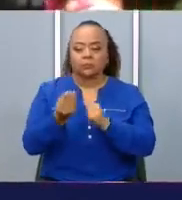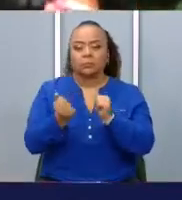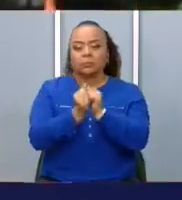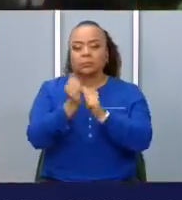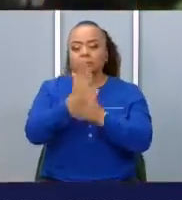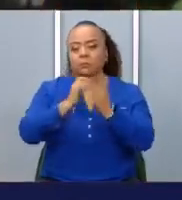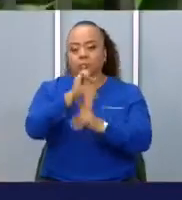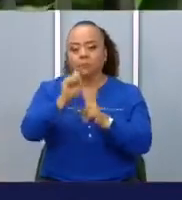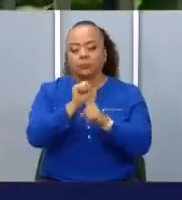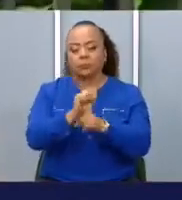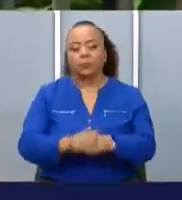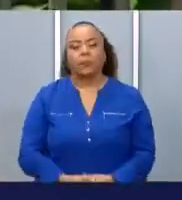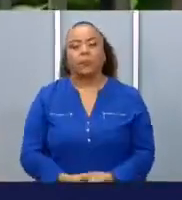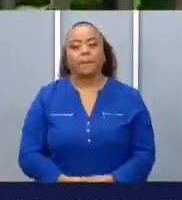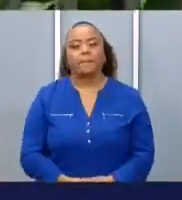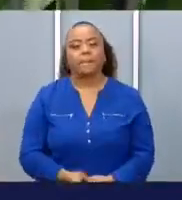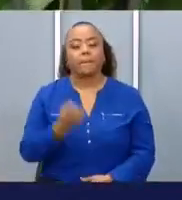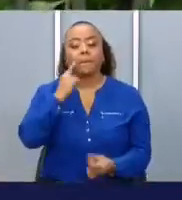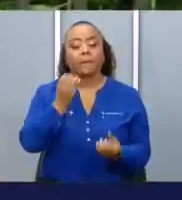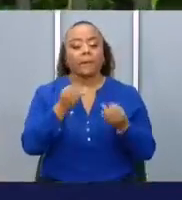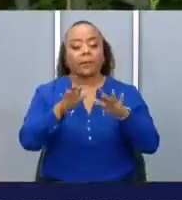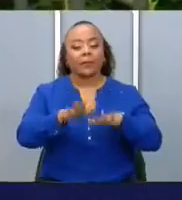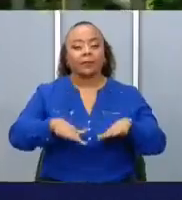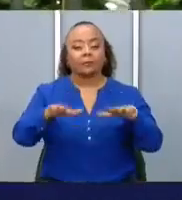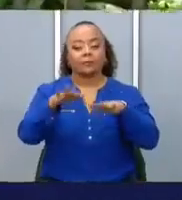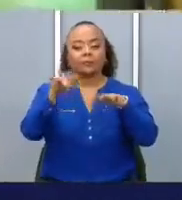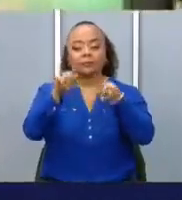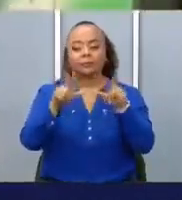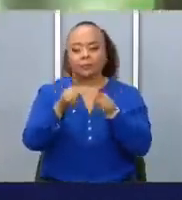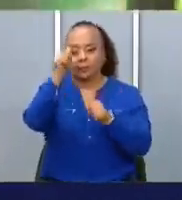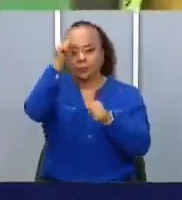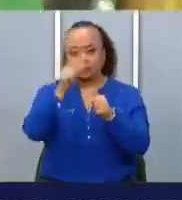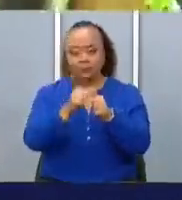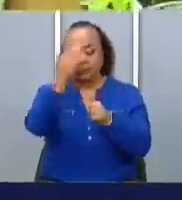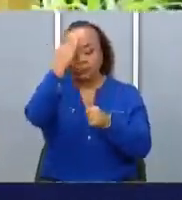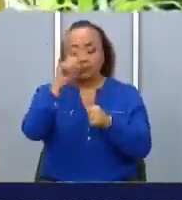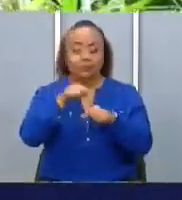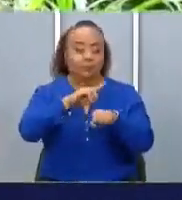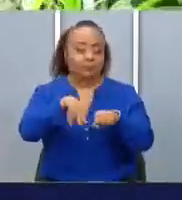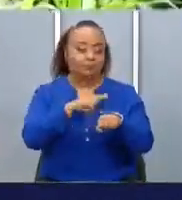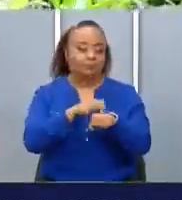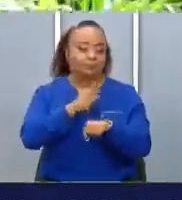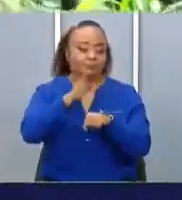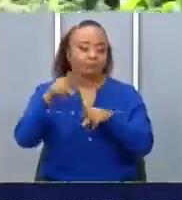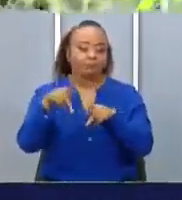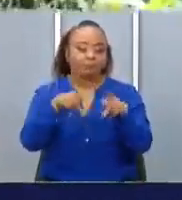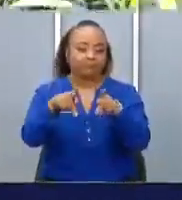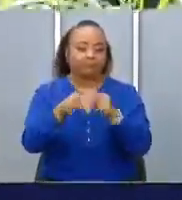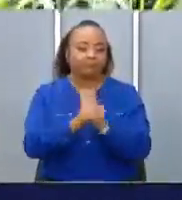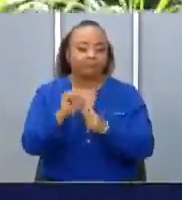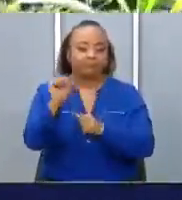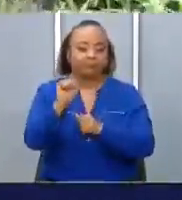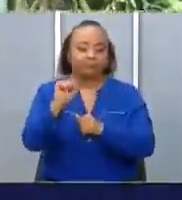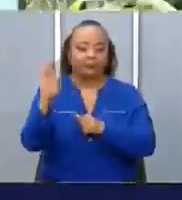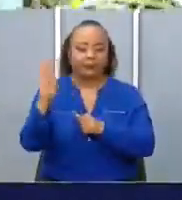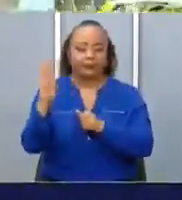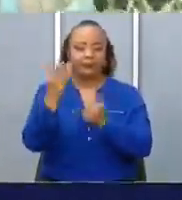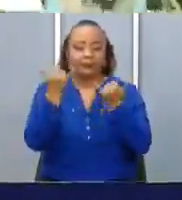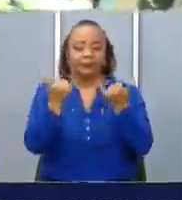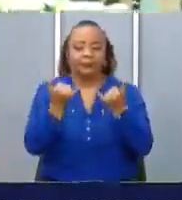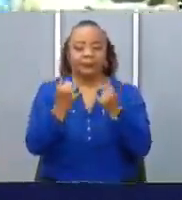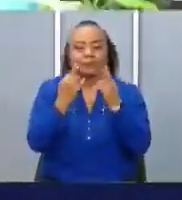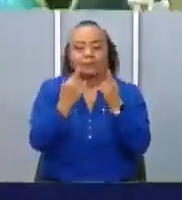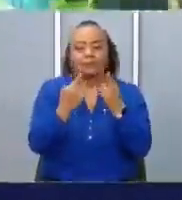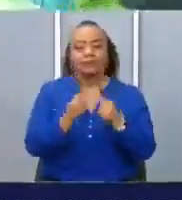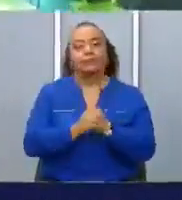ciertas condiciones para muchos el espacio es un lugar de recuerdos pues era común ir de paseo al zoológico Simón Bolívar ahora